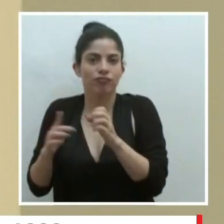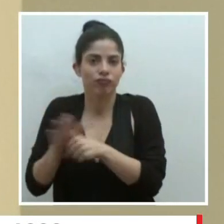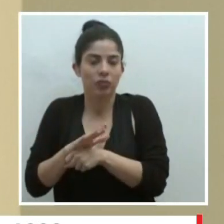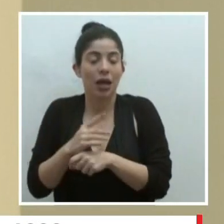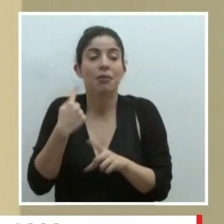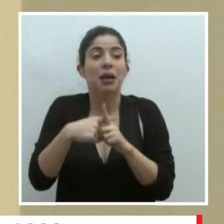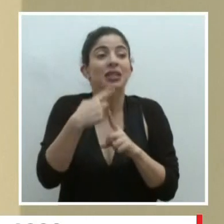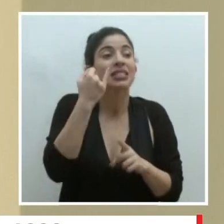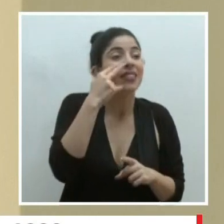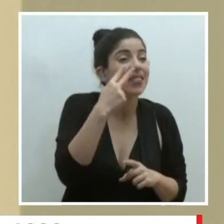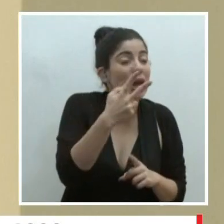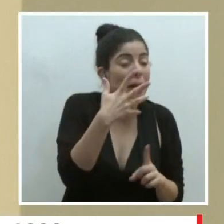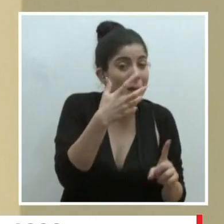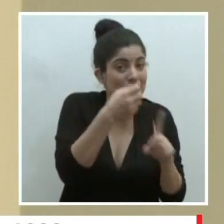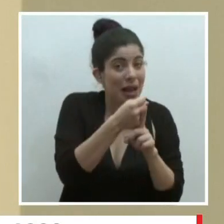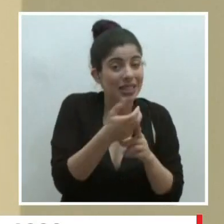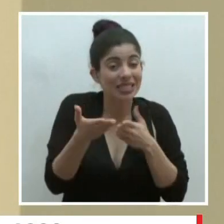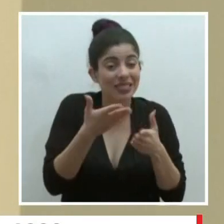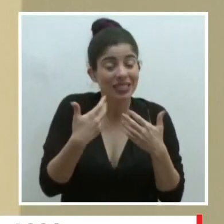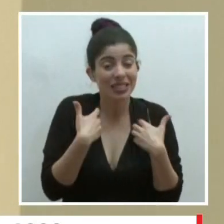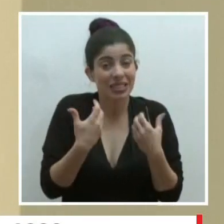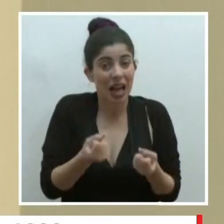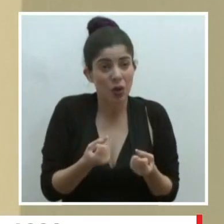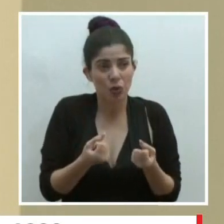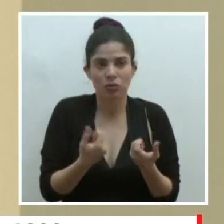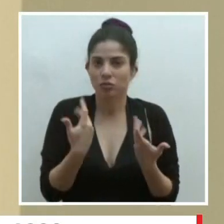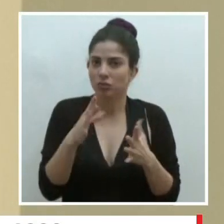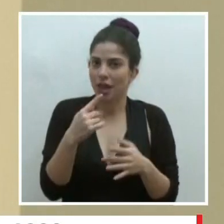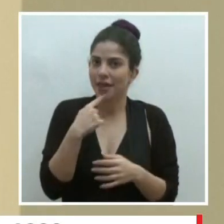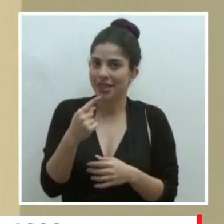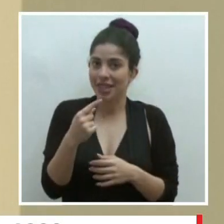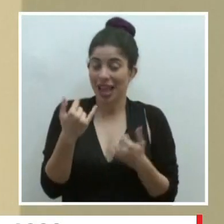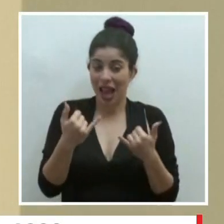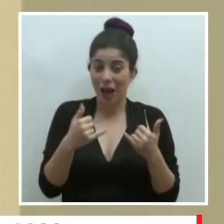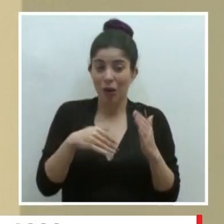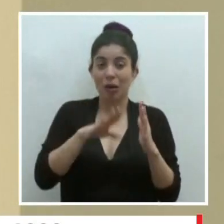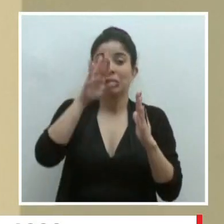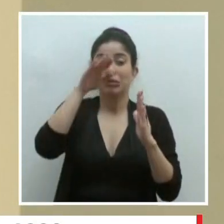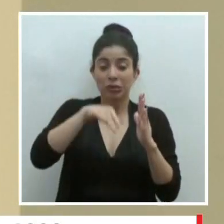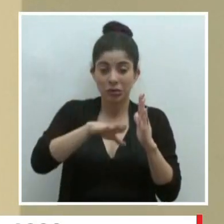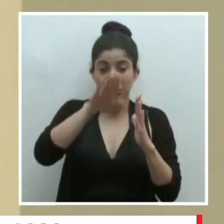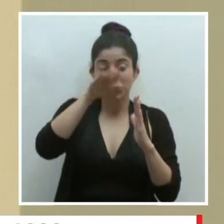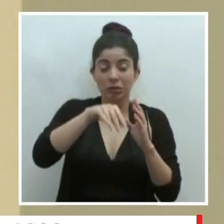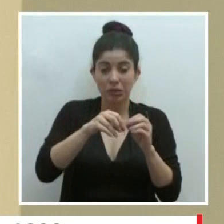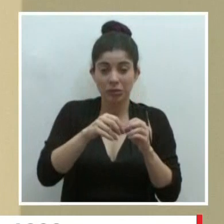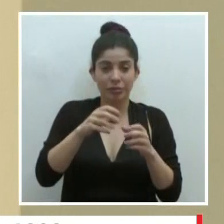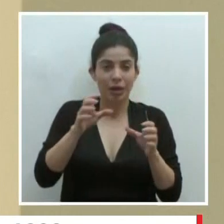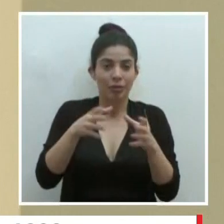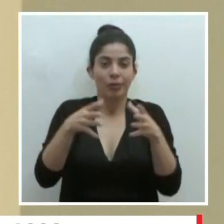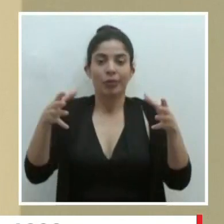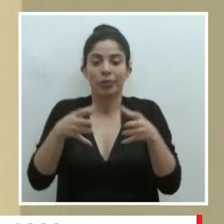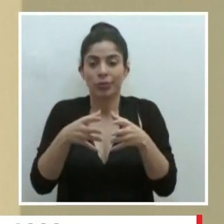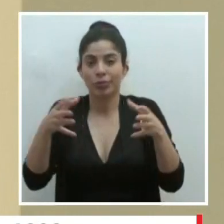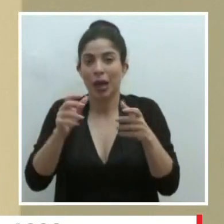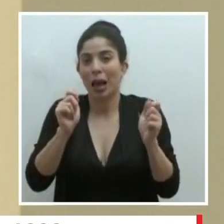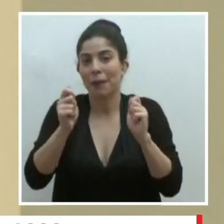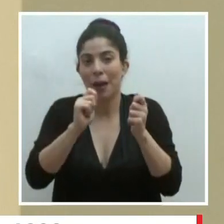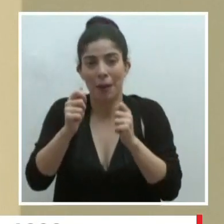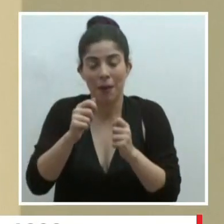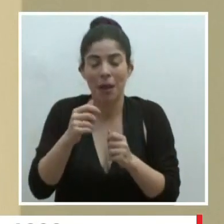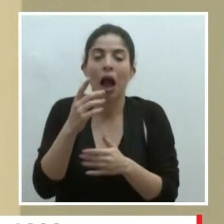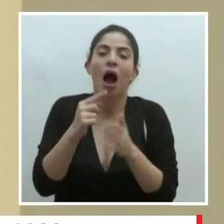que viendo el impacto en los servicios de salud, que ya dijimos que en medio de estas oscilaciones, de estas curvas pandémicas, pues claro que van a haber en algún